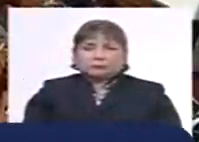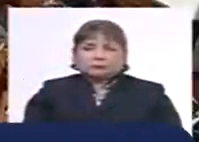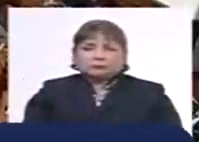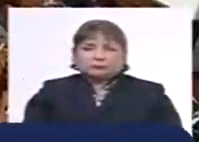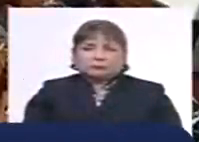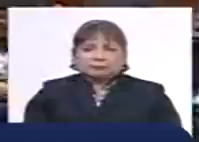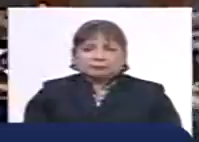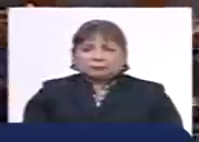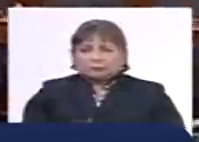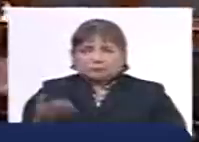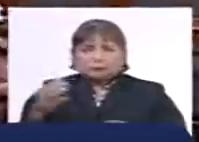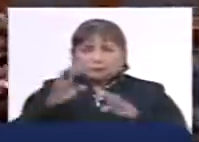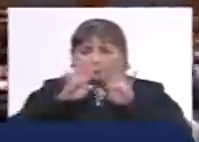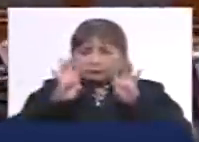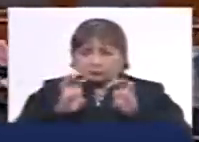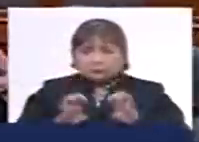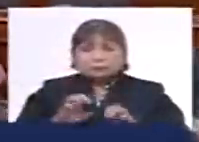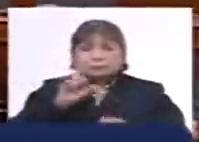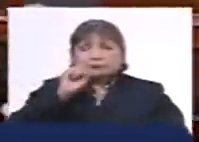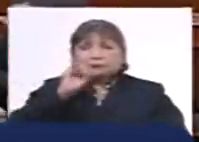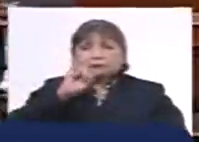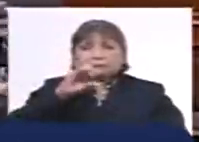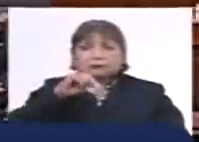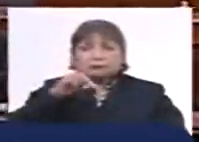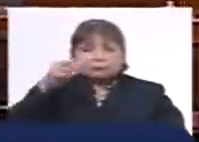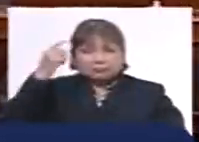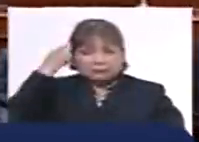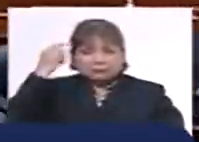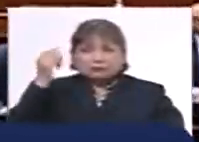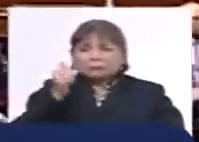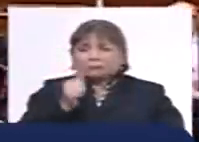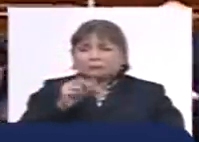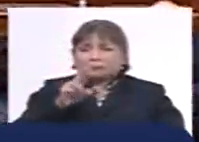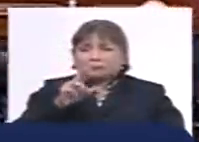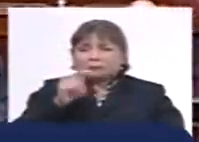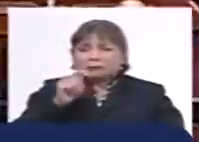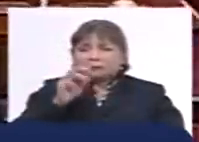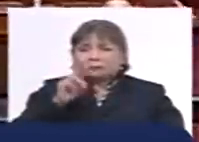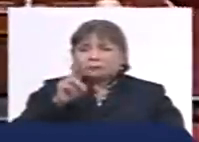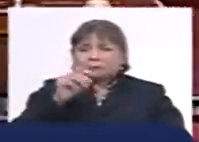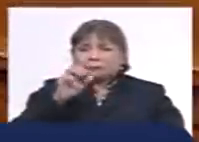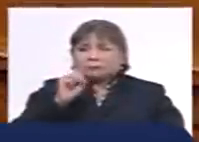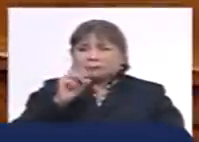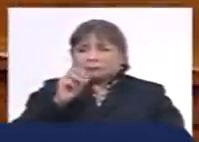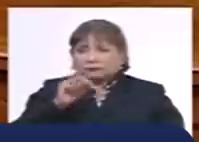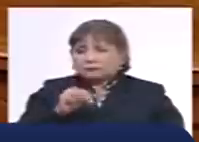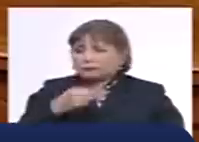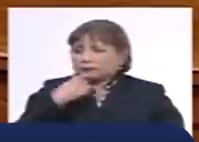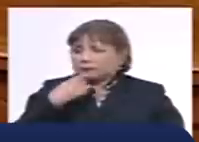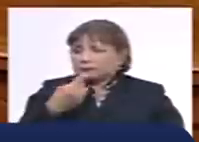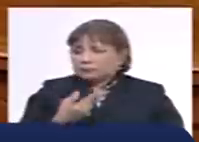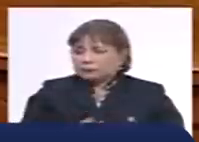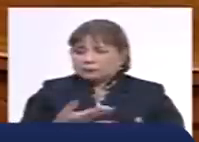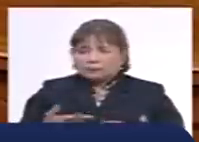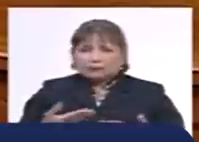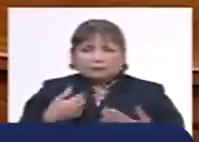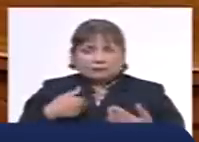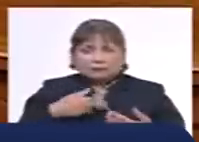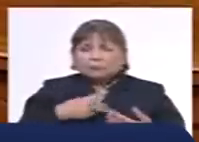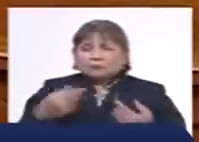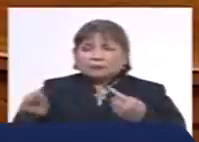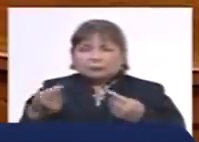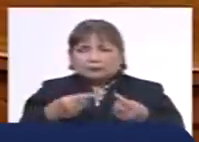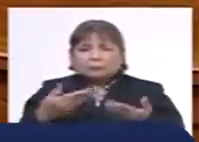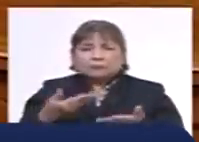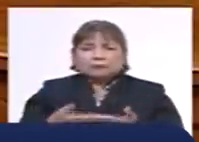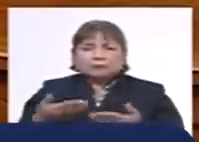A un examen psiquiátrico. Y al congresista Arden Anderson, que nos debemos